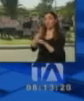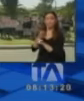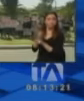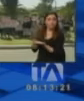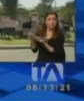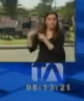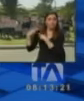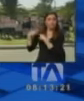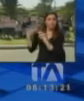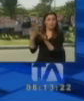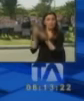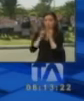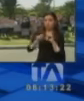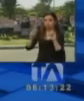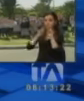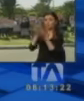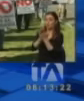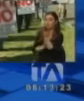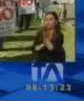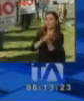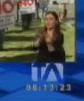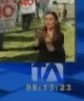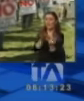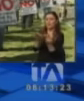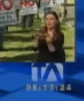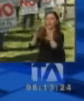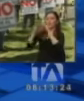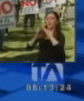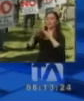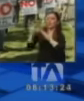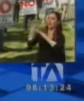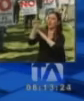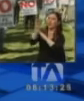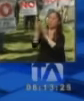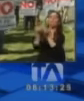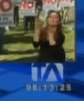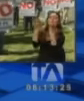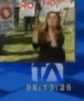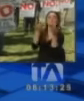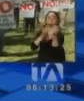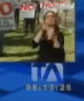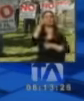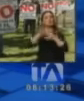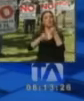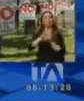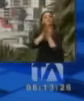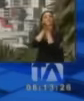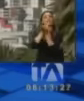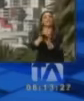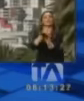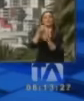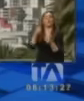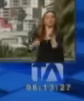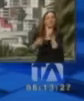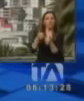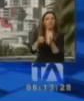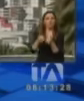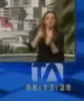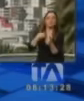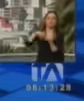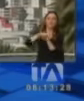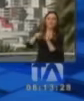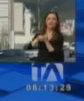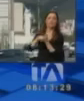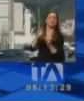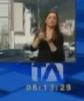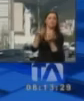Que socialice el proyecto, que se los explique por cuántas casas va a pasar, cuáles serán los beneficios y cuáles serán pues las deficiencias que van